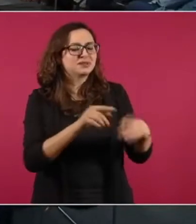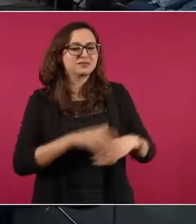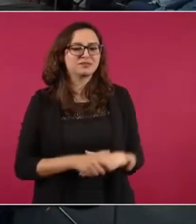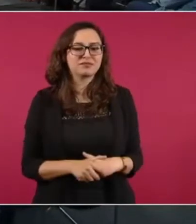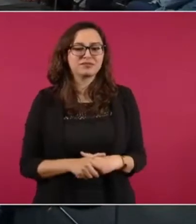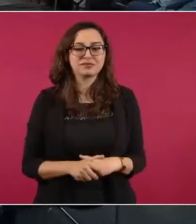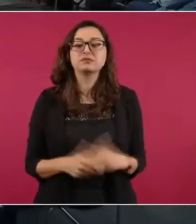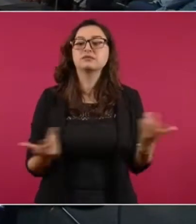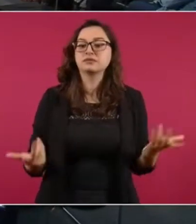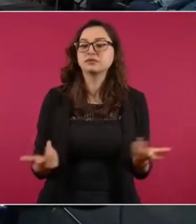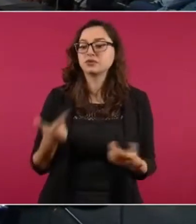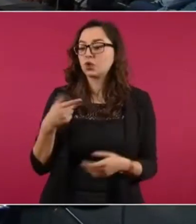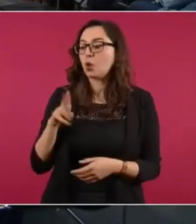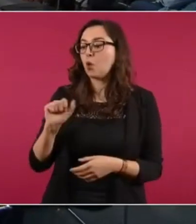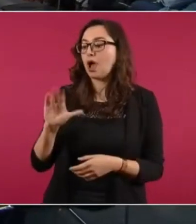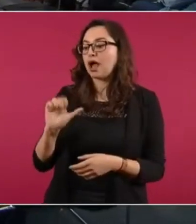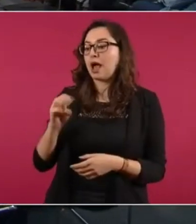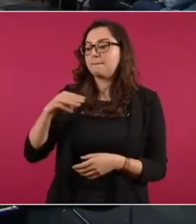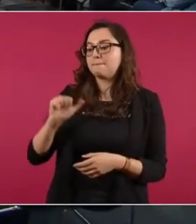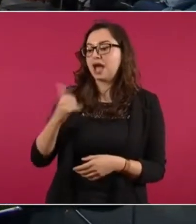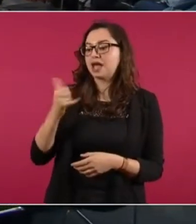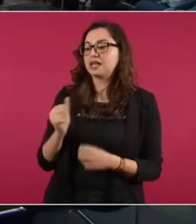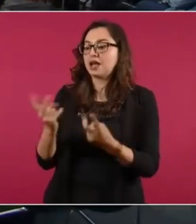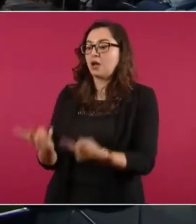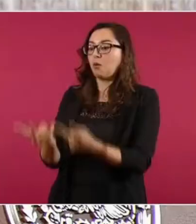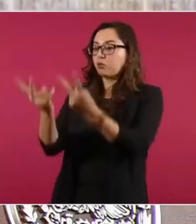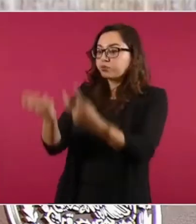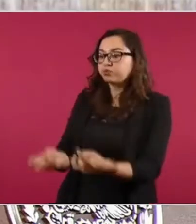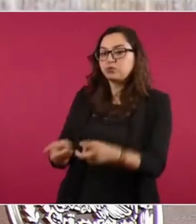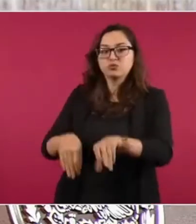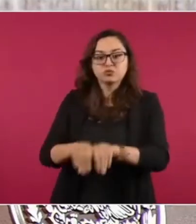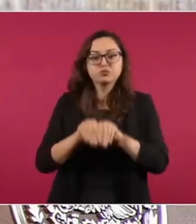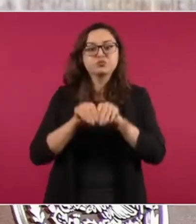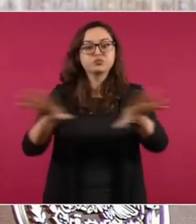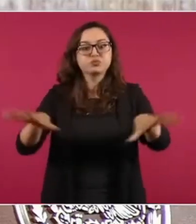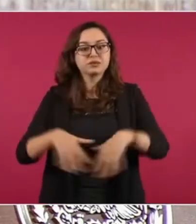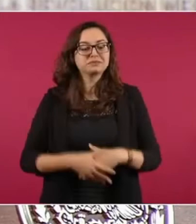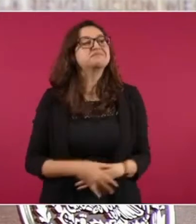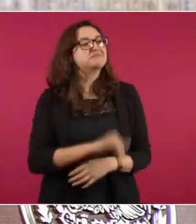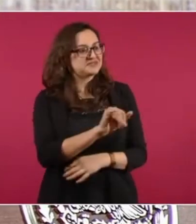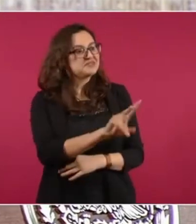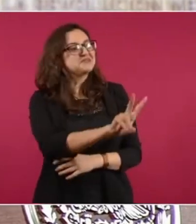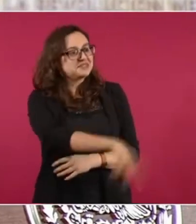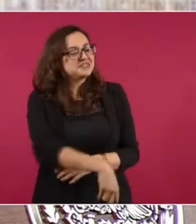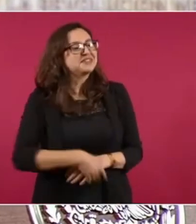de Guacamaya Leaks. Del es hackeo. Cierto, es que es cierto